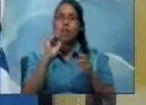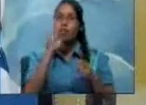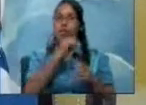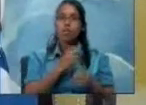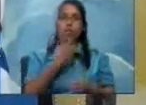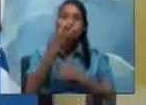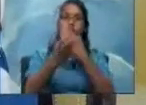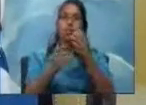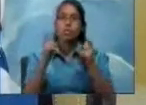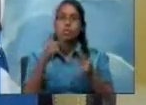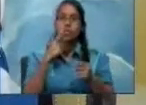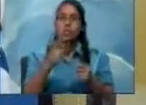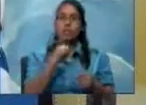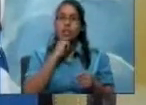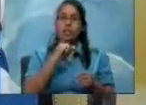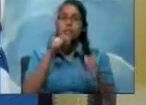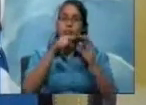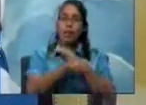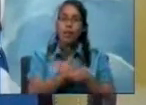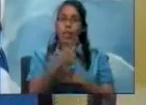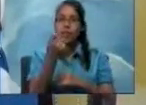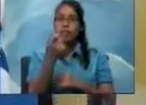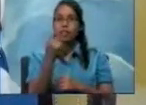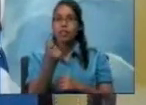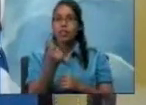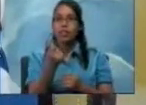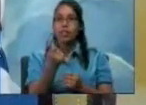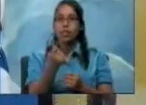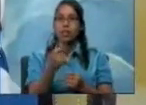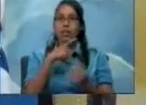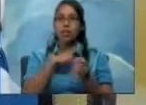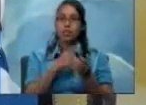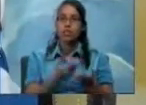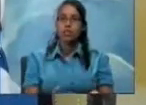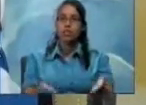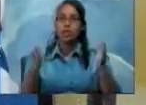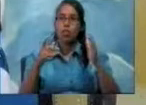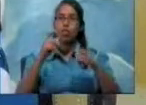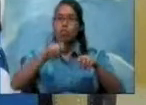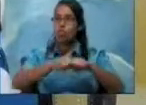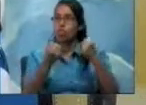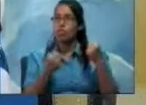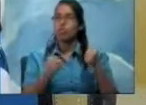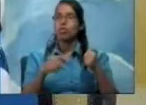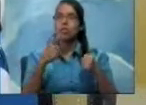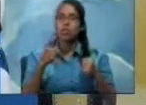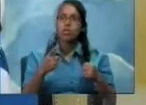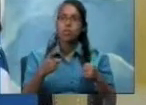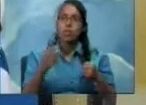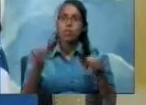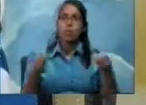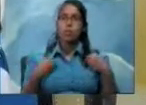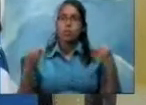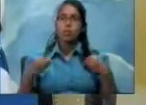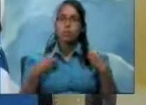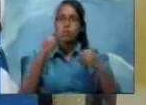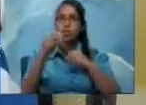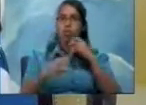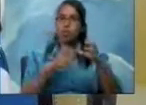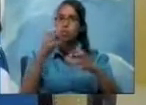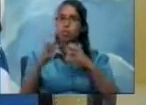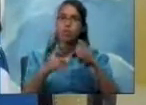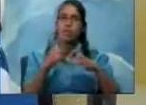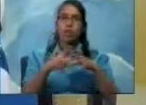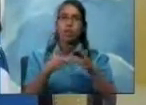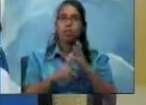como se dice es meter plata en dinero roto cuando uno vive preocupado solamente en las cosas que no van de